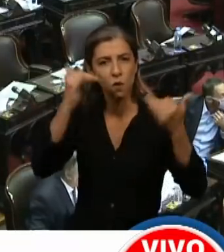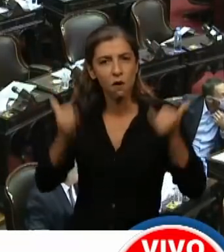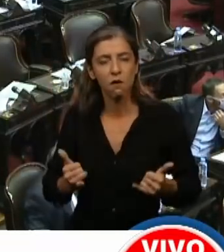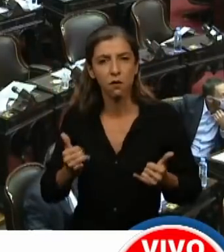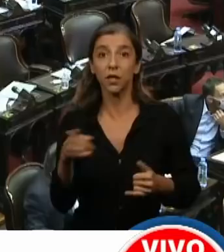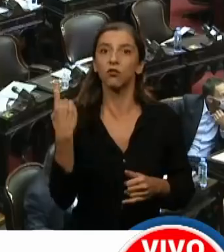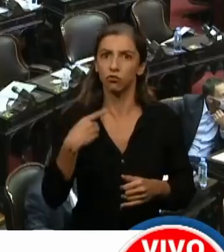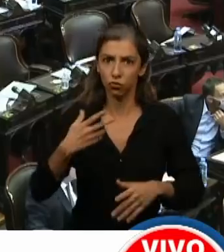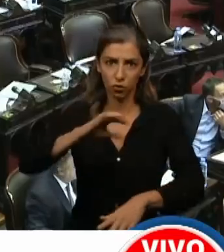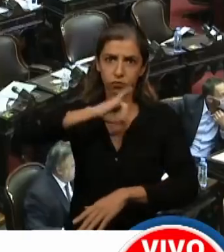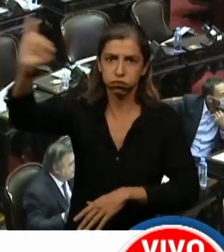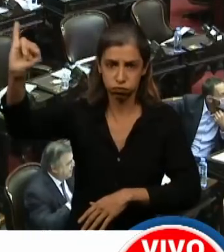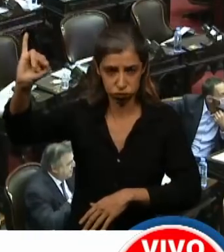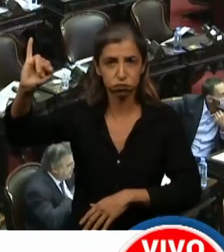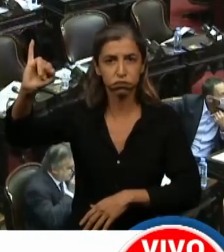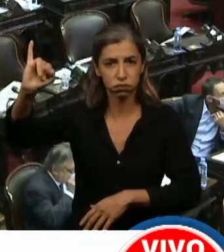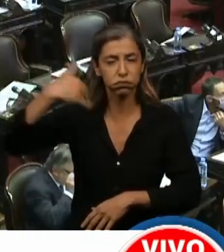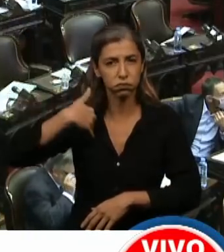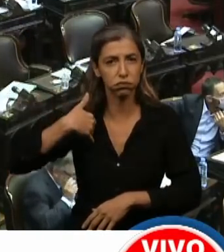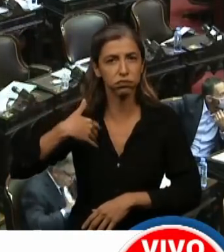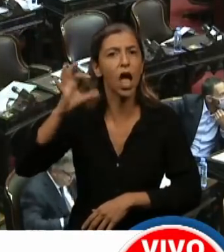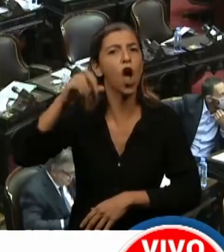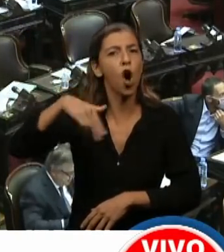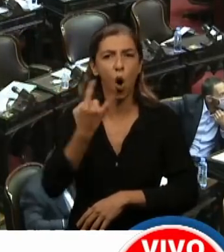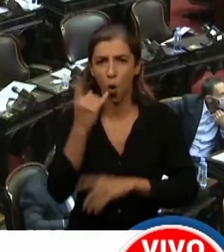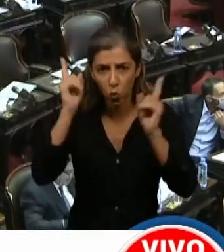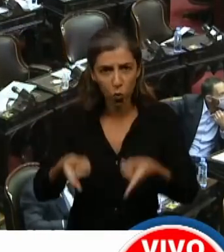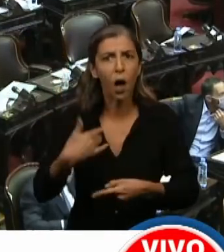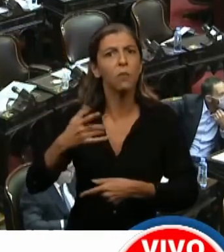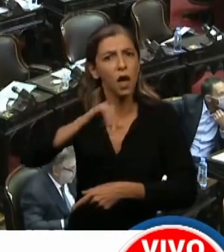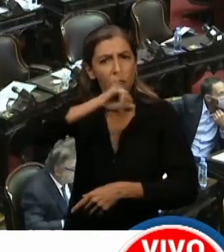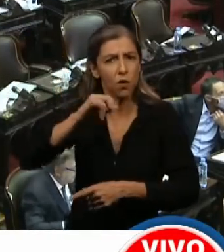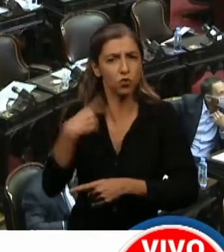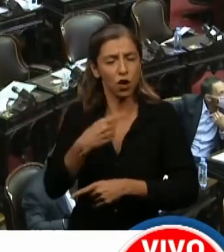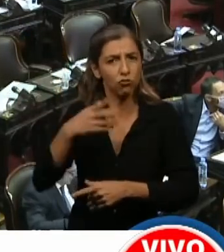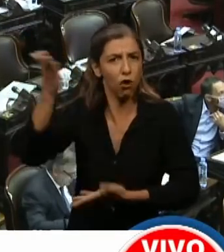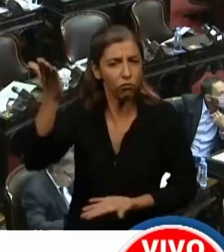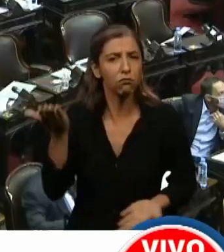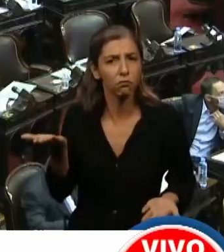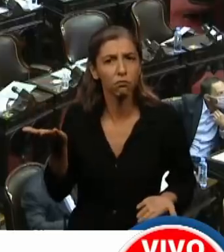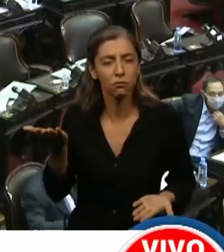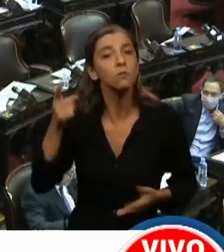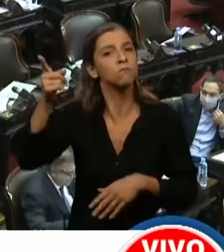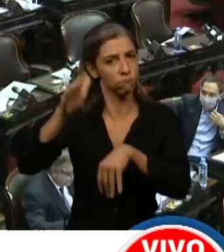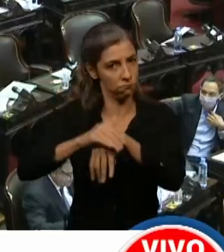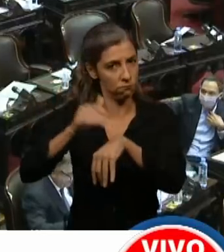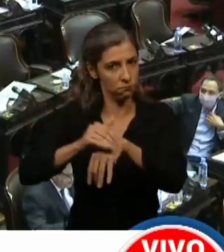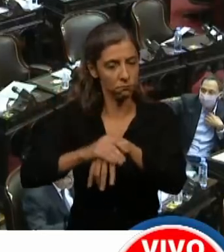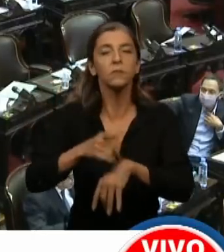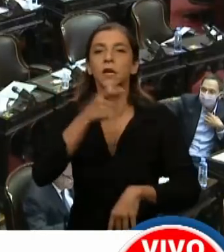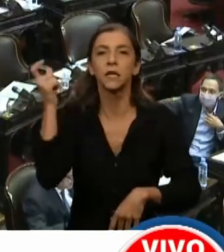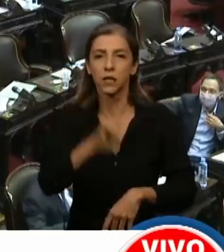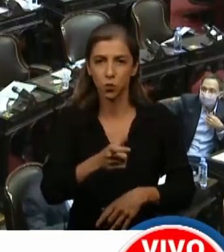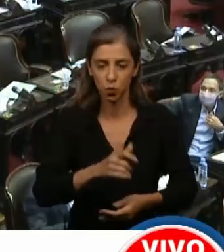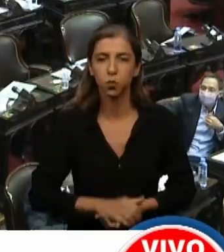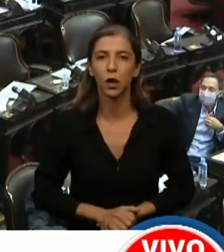en Naciones Unidas, Michelle Bachelet, quien respondió con absoluta responsabilidad y contenido lo